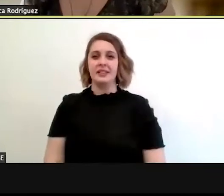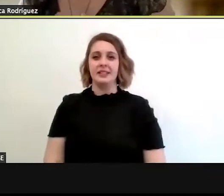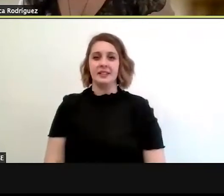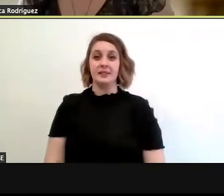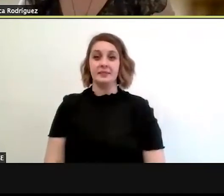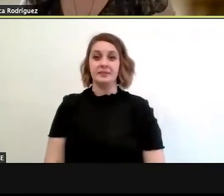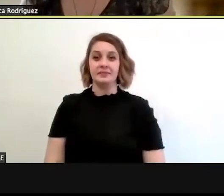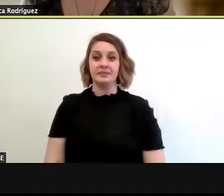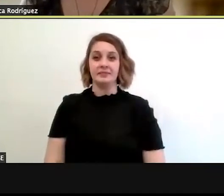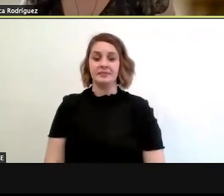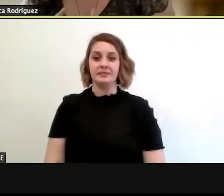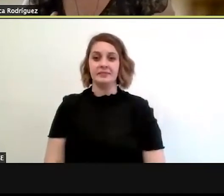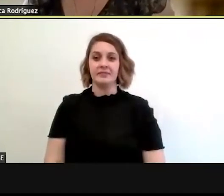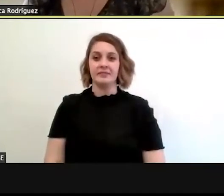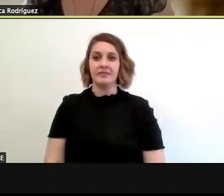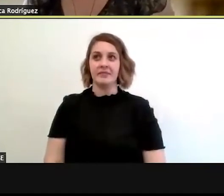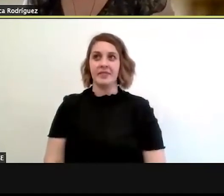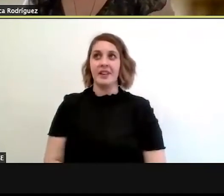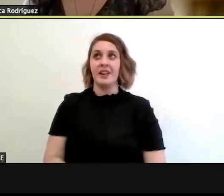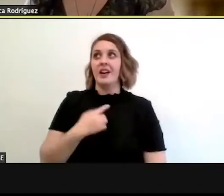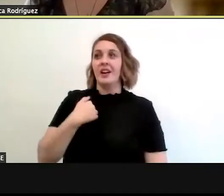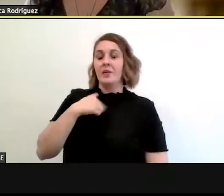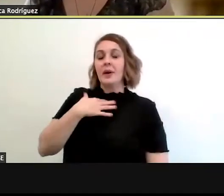No podemos decir que la tecnología